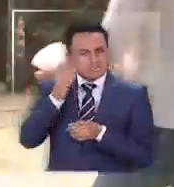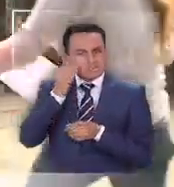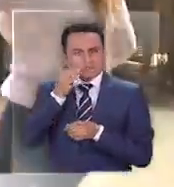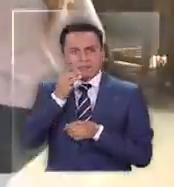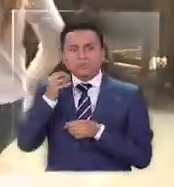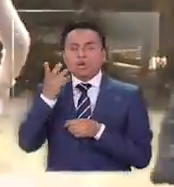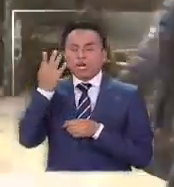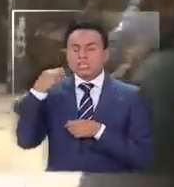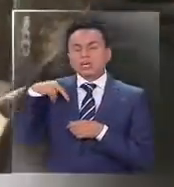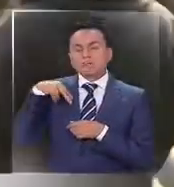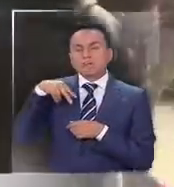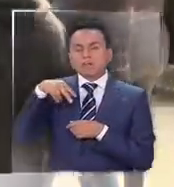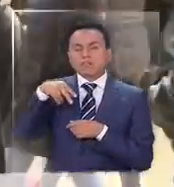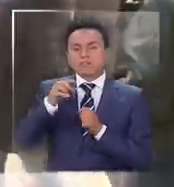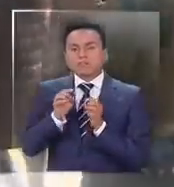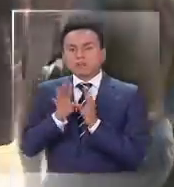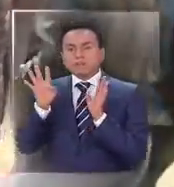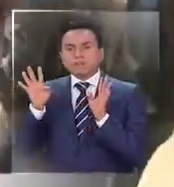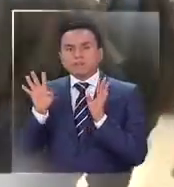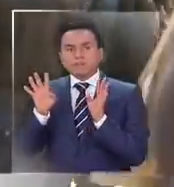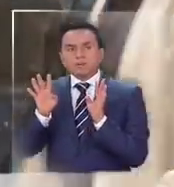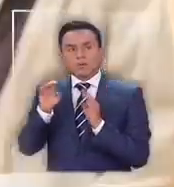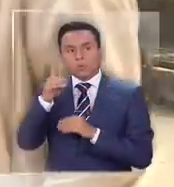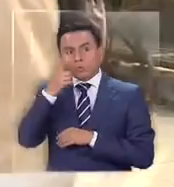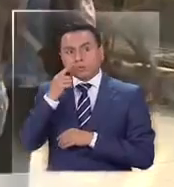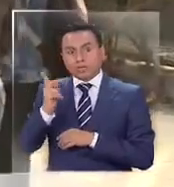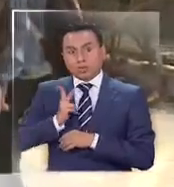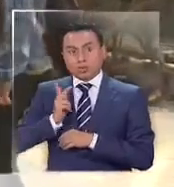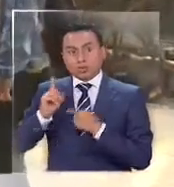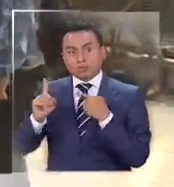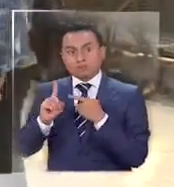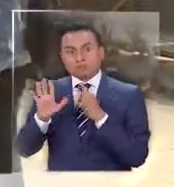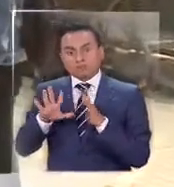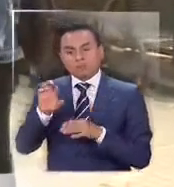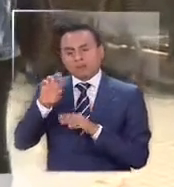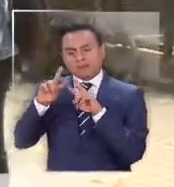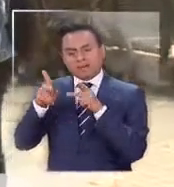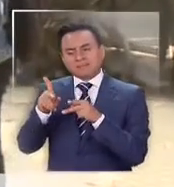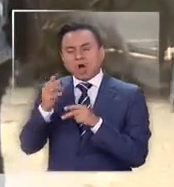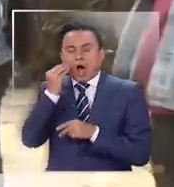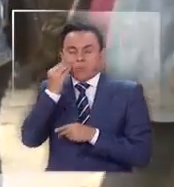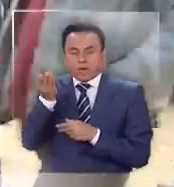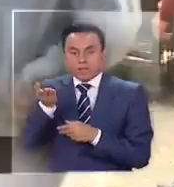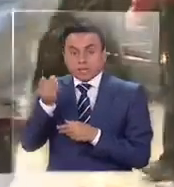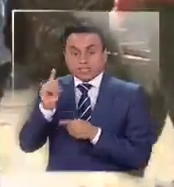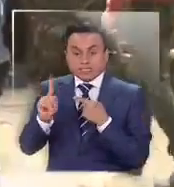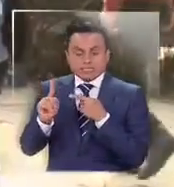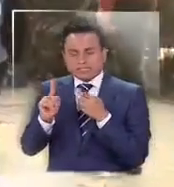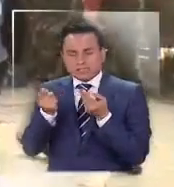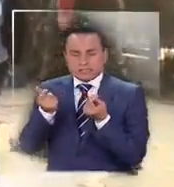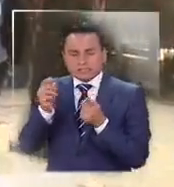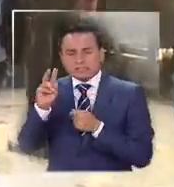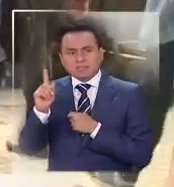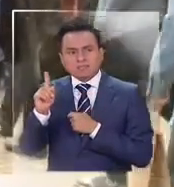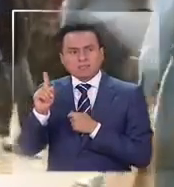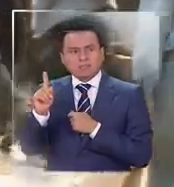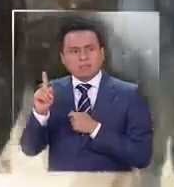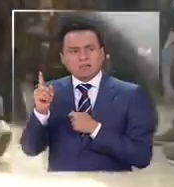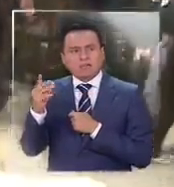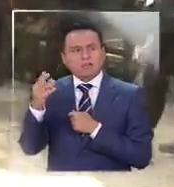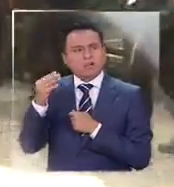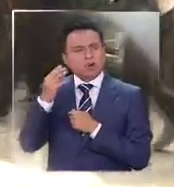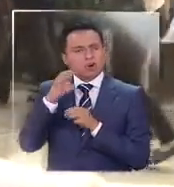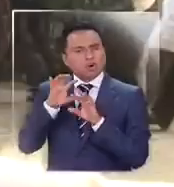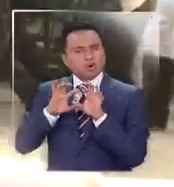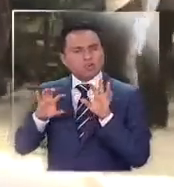iba caminando y de repente un señor, que hasta podría ser mi papá o mi abuelo, me empezó como a gritar